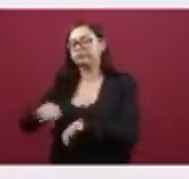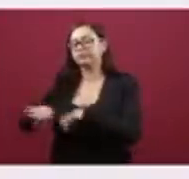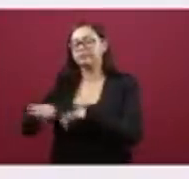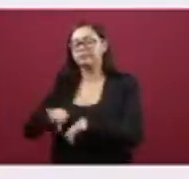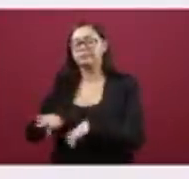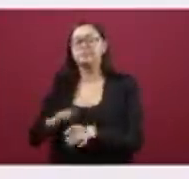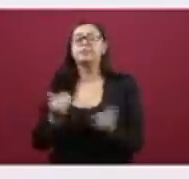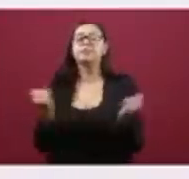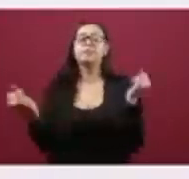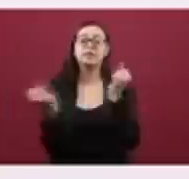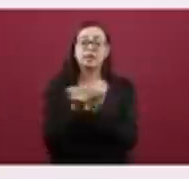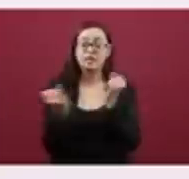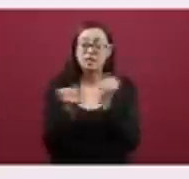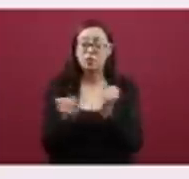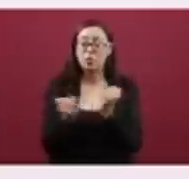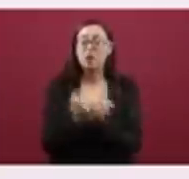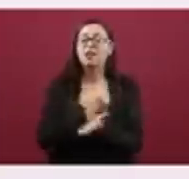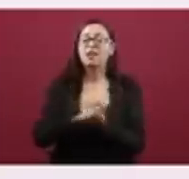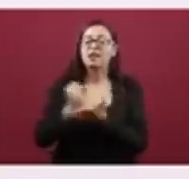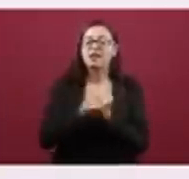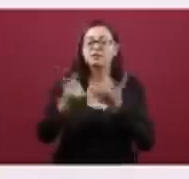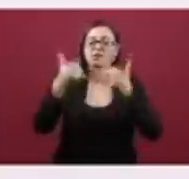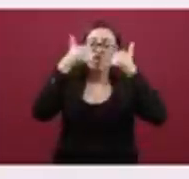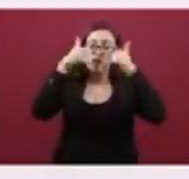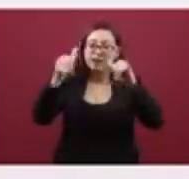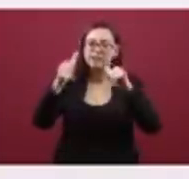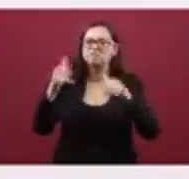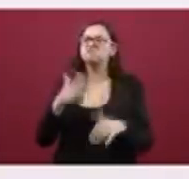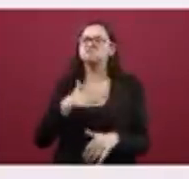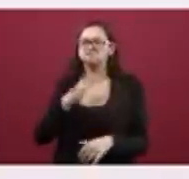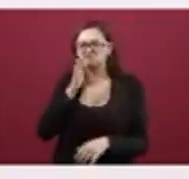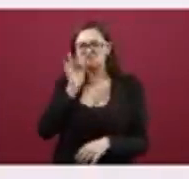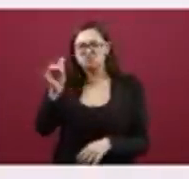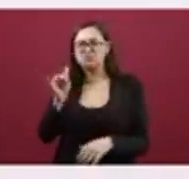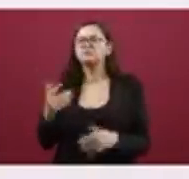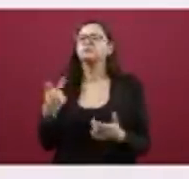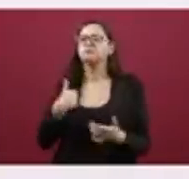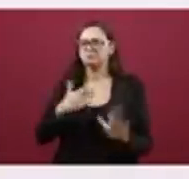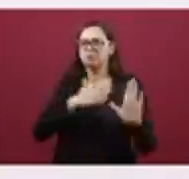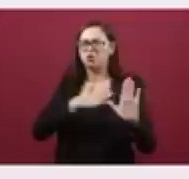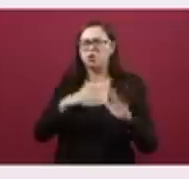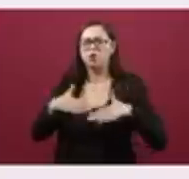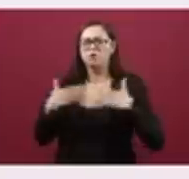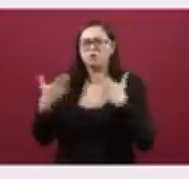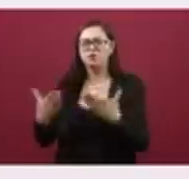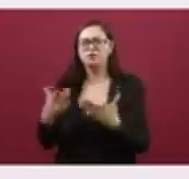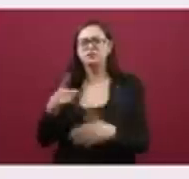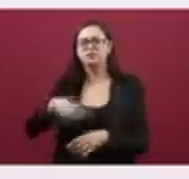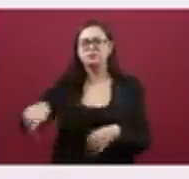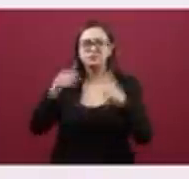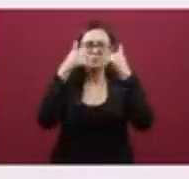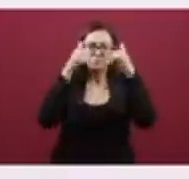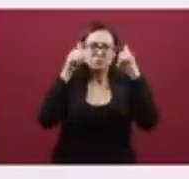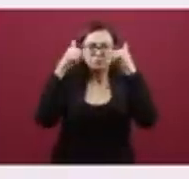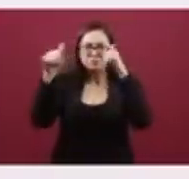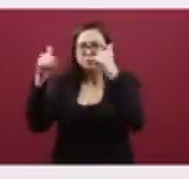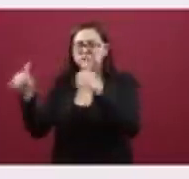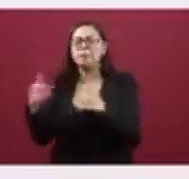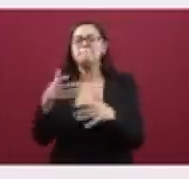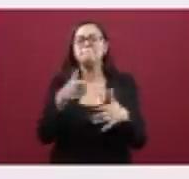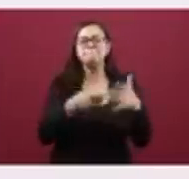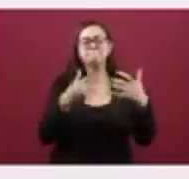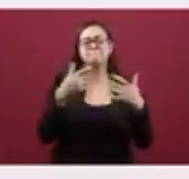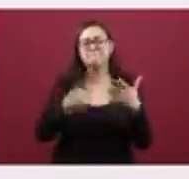crédito ganadero a la palabra que consiste en entregar de 1 a 10 novillonas y hasta un toro por productor